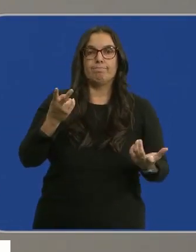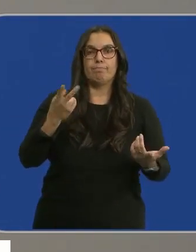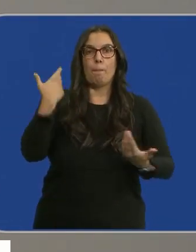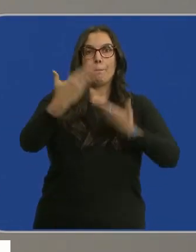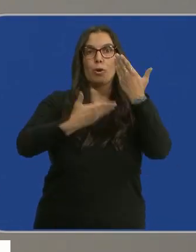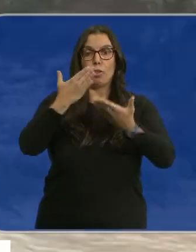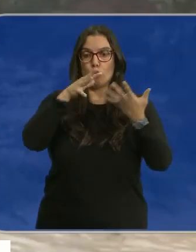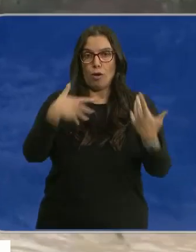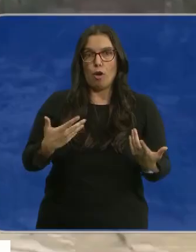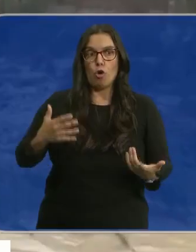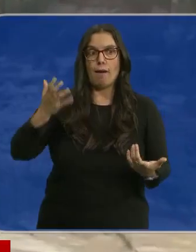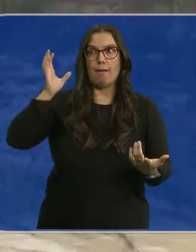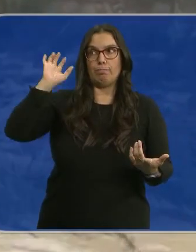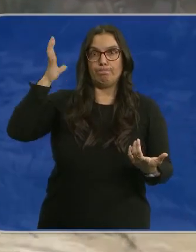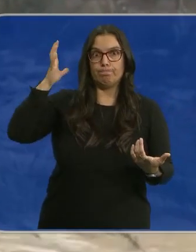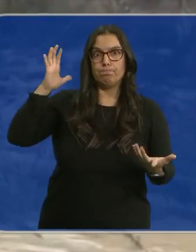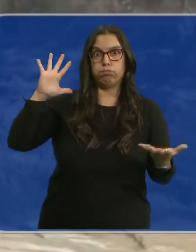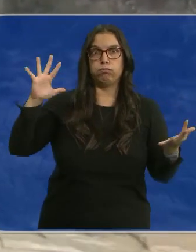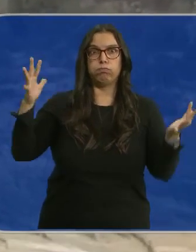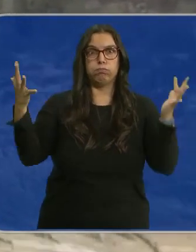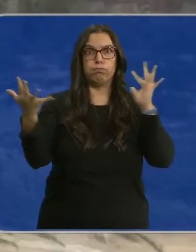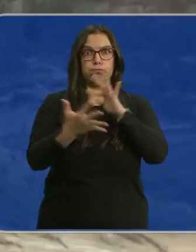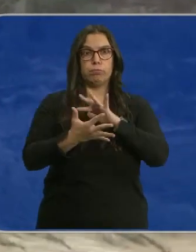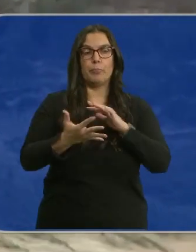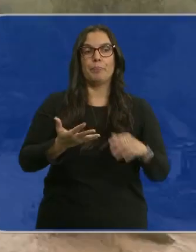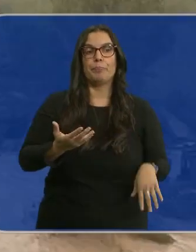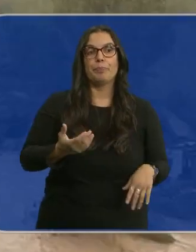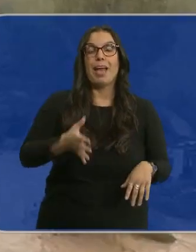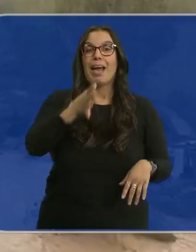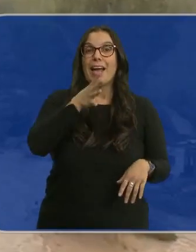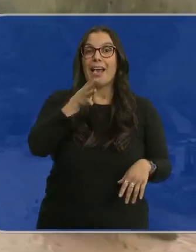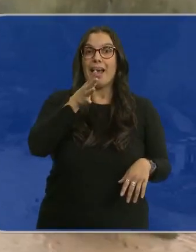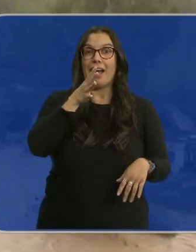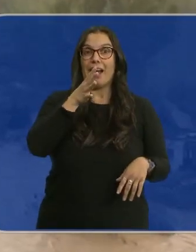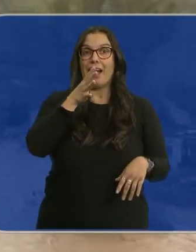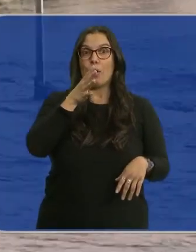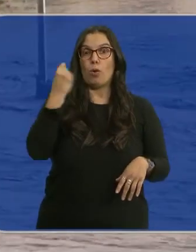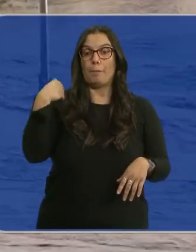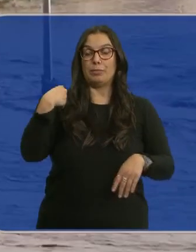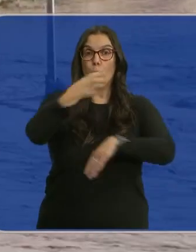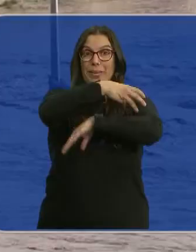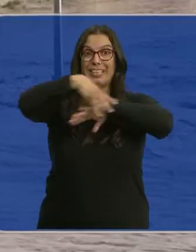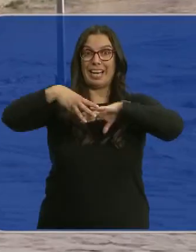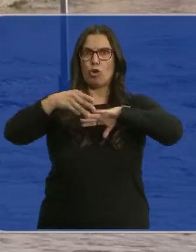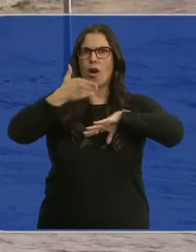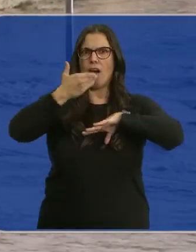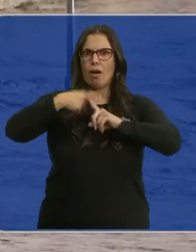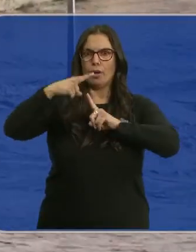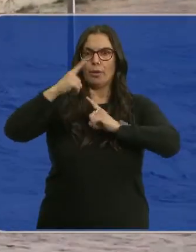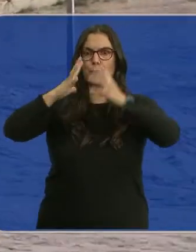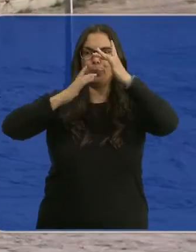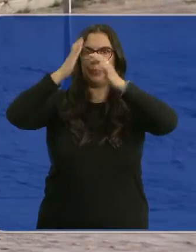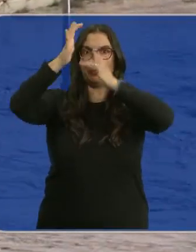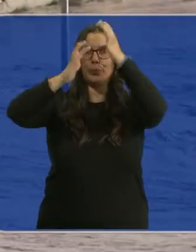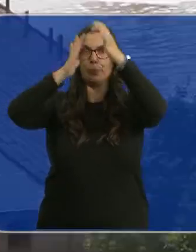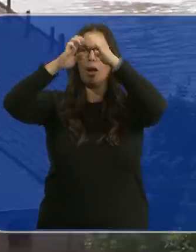el proceso actual de cambio climático. El vapor de agua producido por el calentamiento del Mediterráneo es el combustible para danas